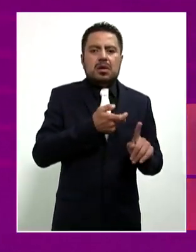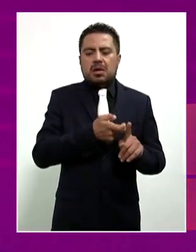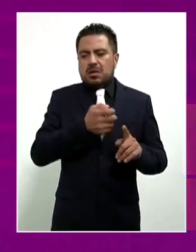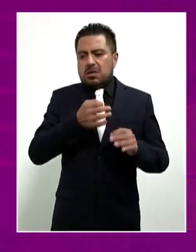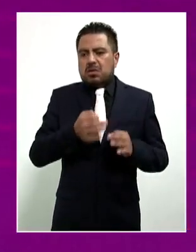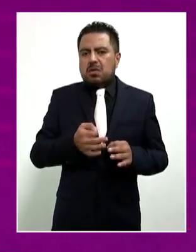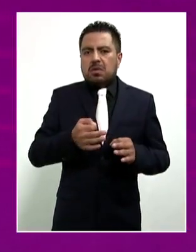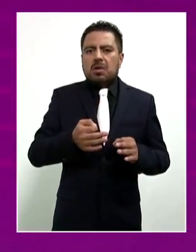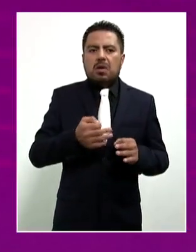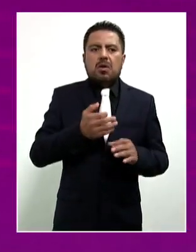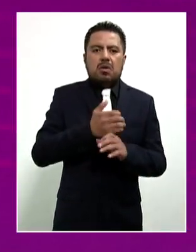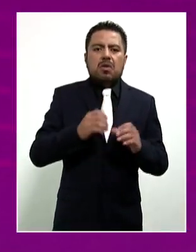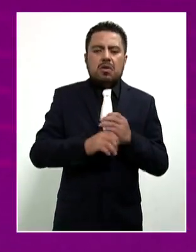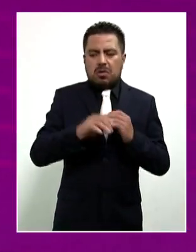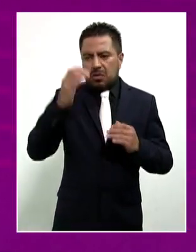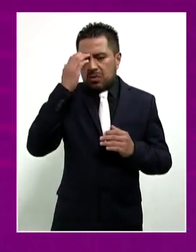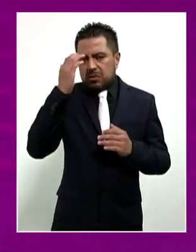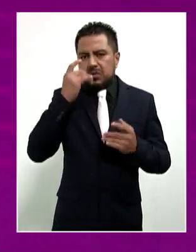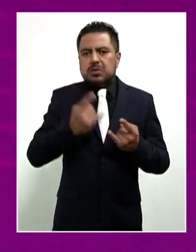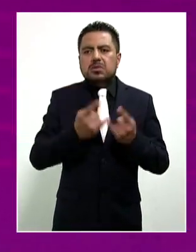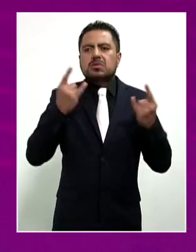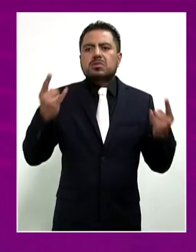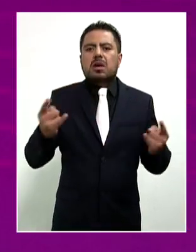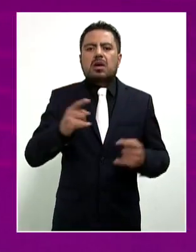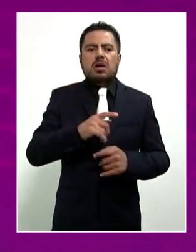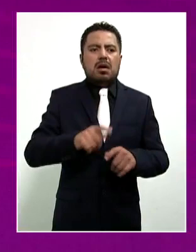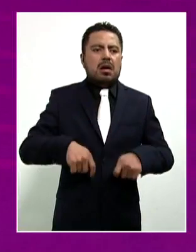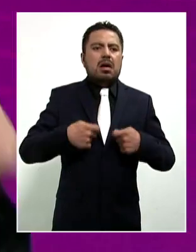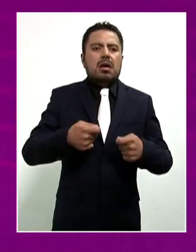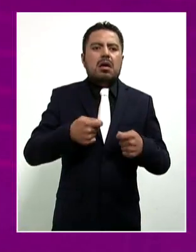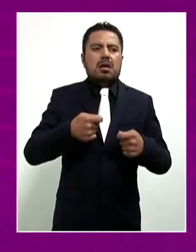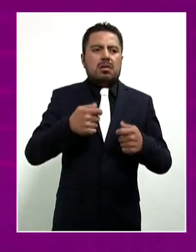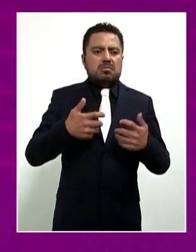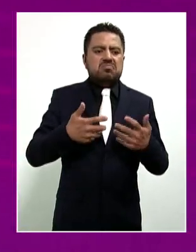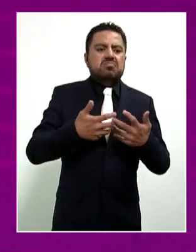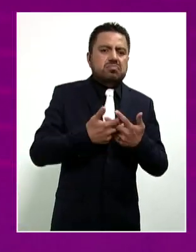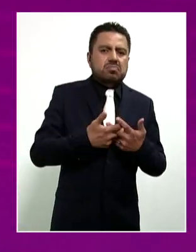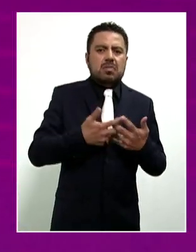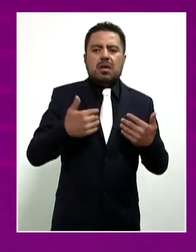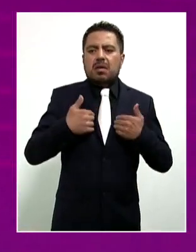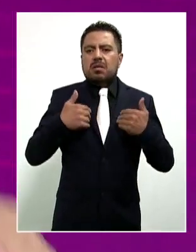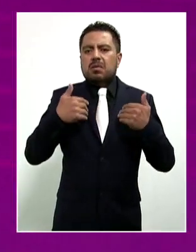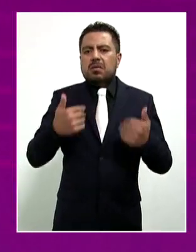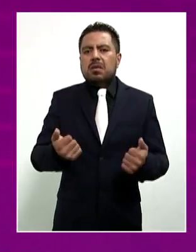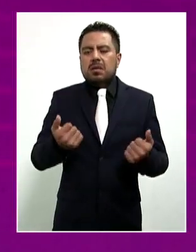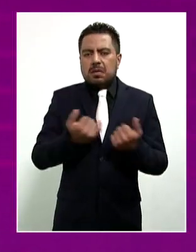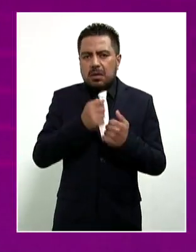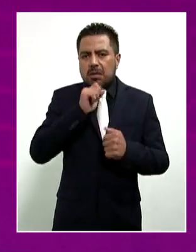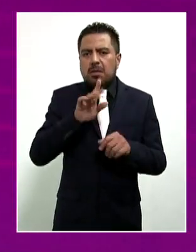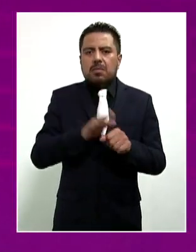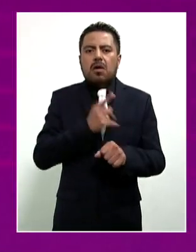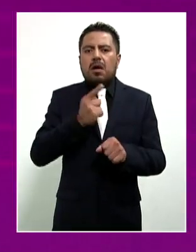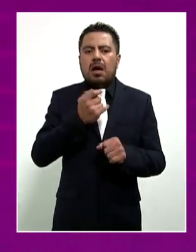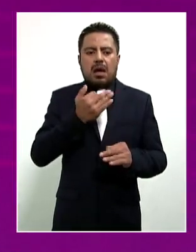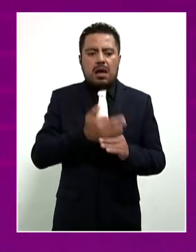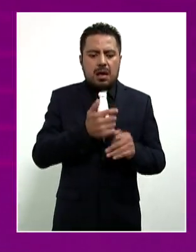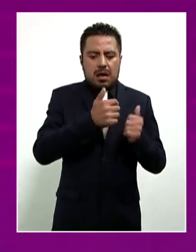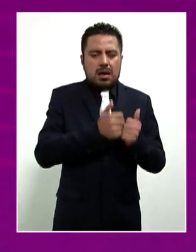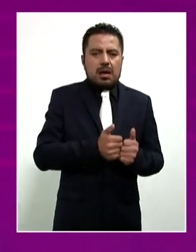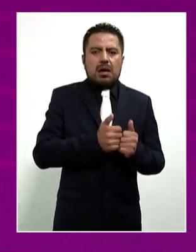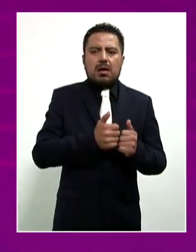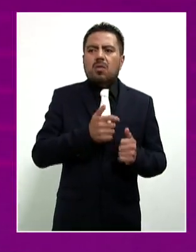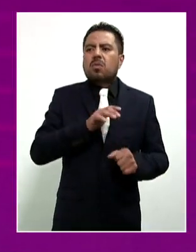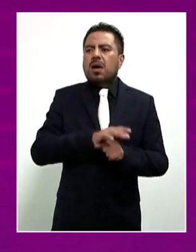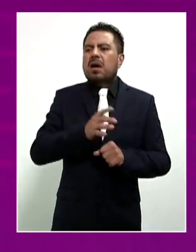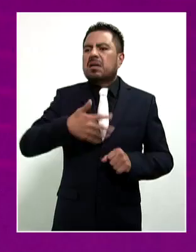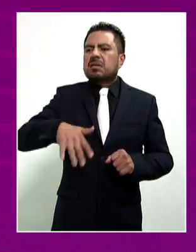realidades, conocer las historias, generar empatía, entender por qué están aquí, qué es lo que vienen